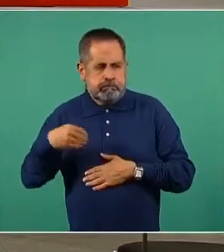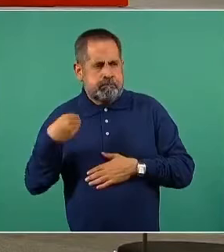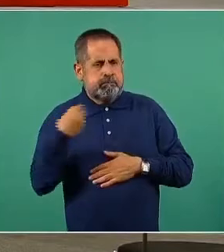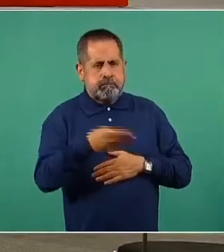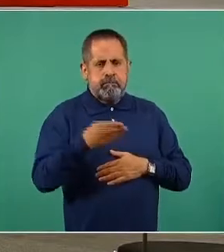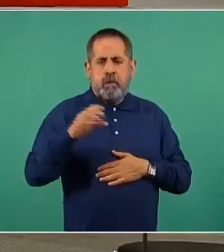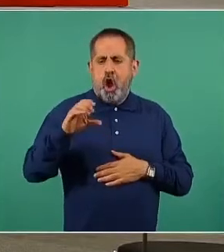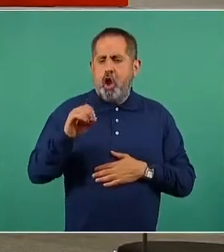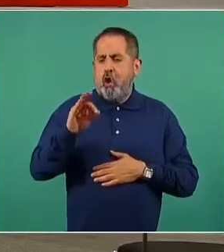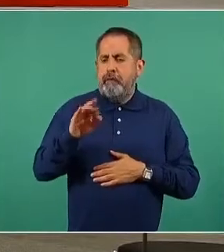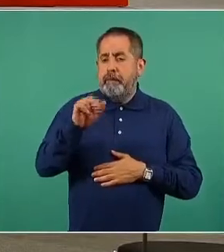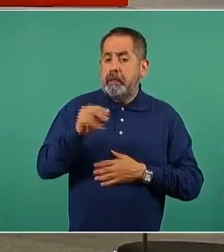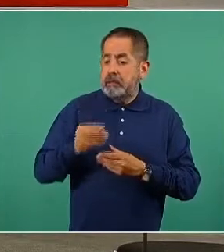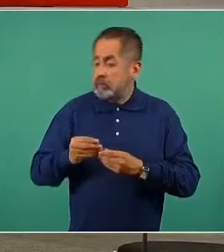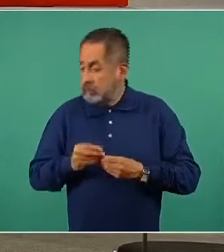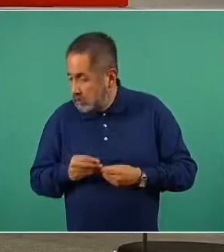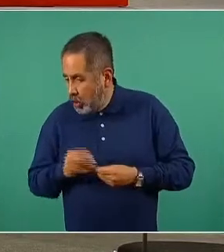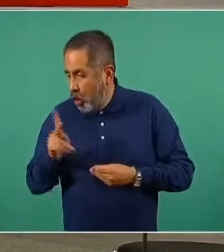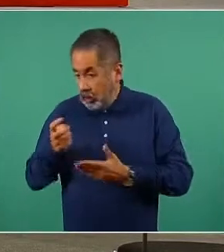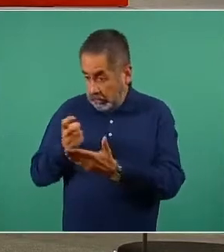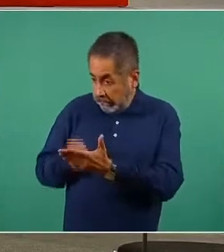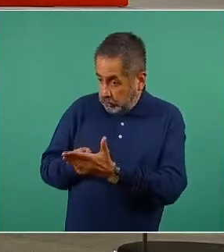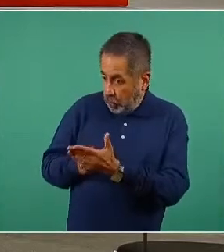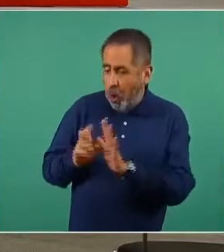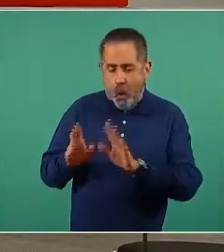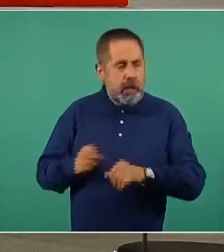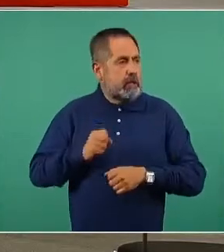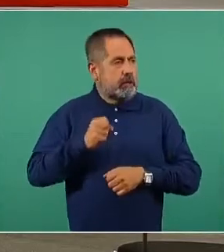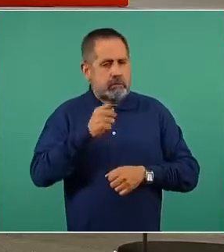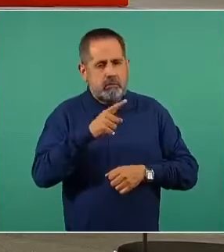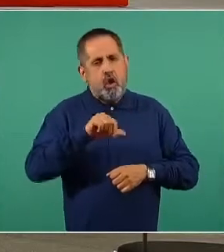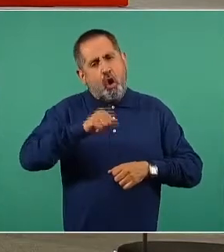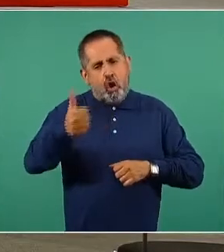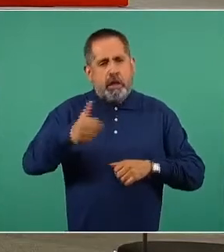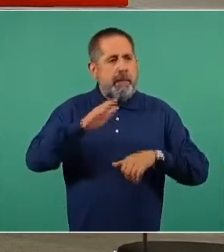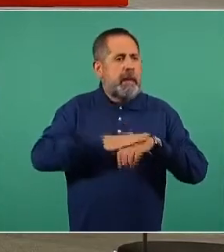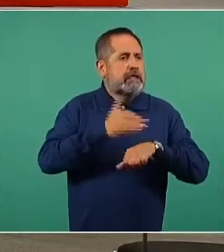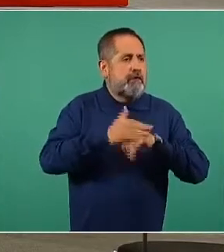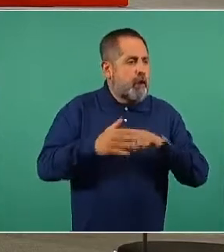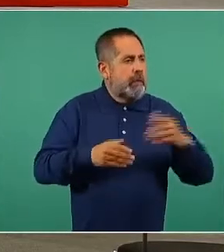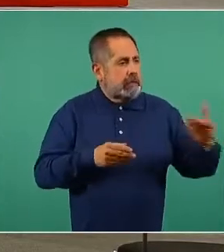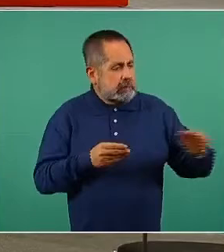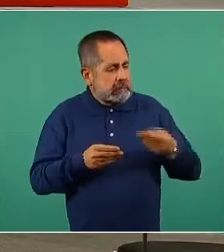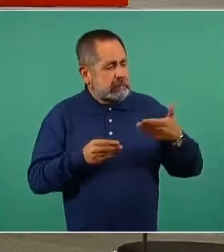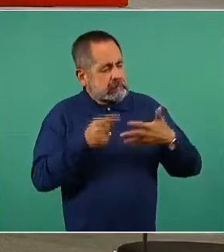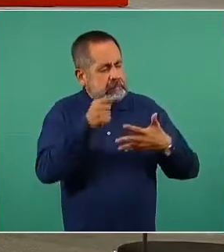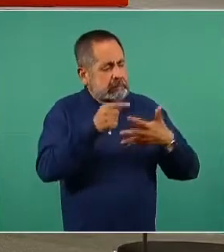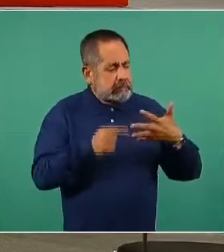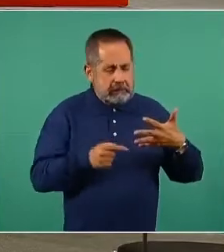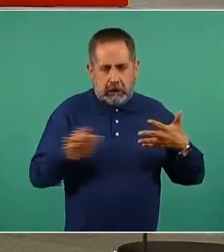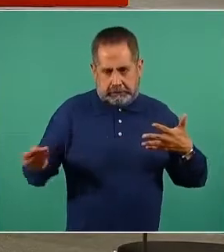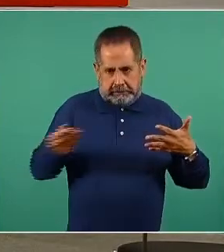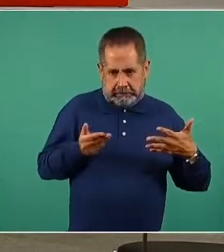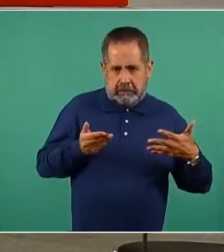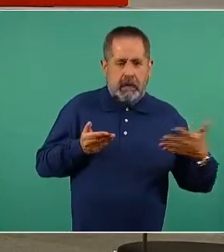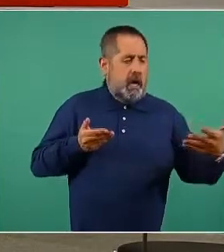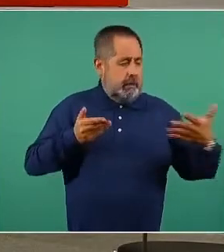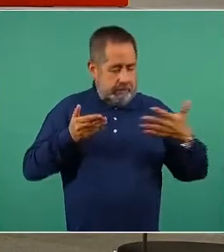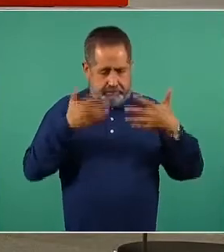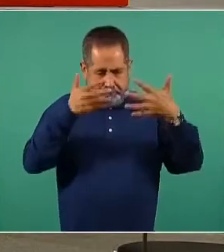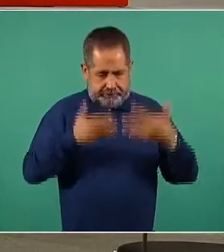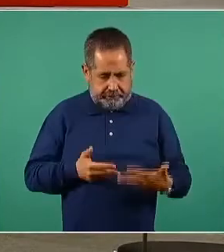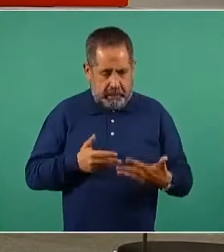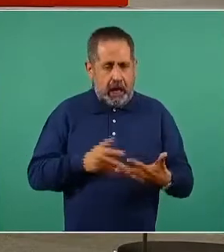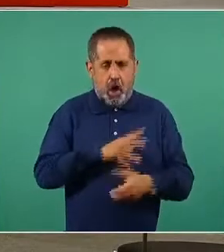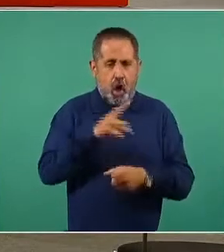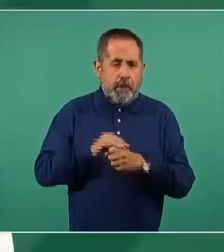a COFEPRIS. Y COFEPRIS, con base en eso y otra información que puede allegarse por